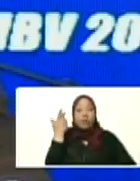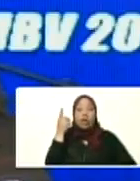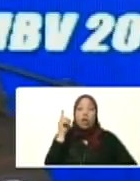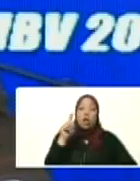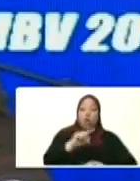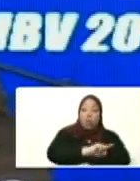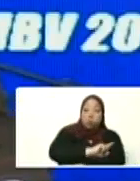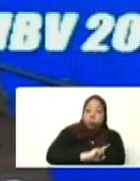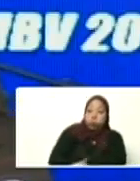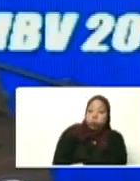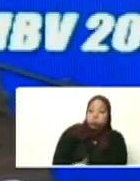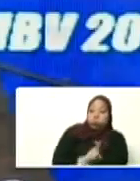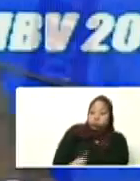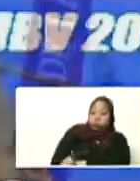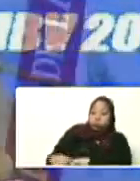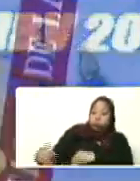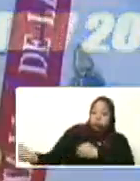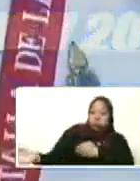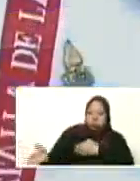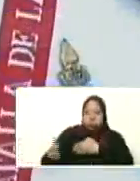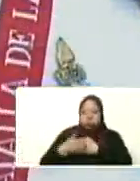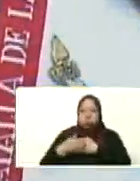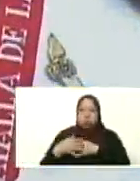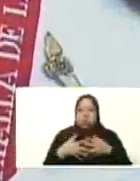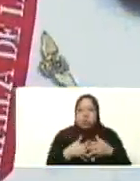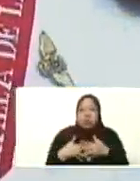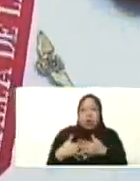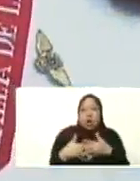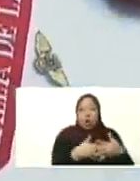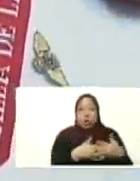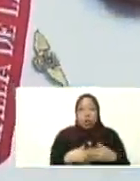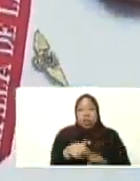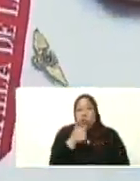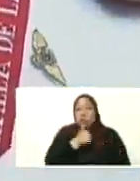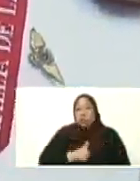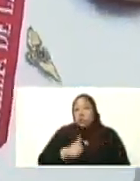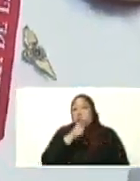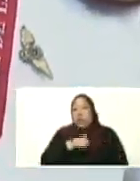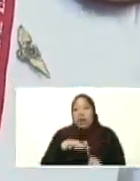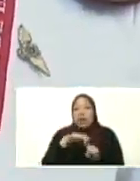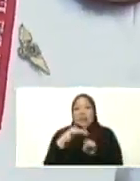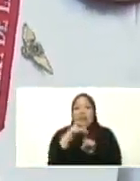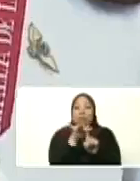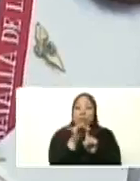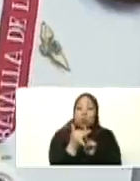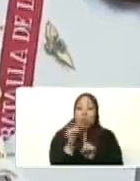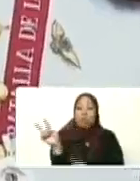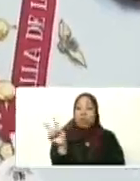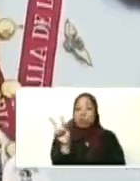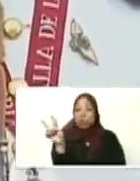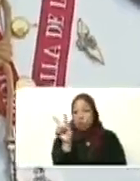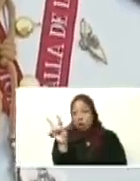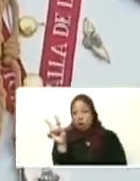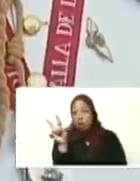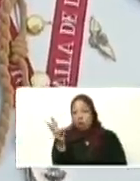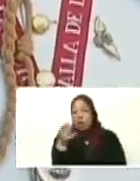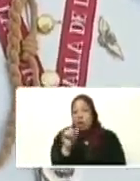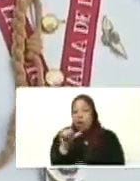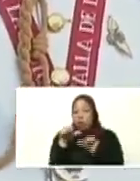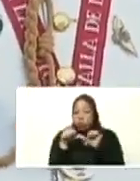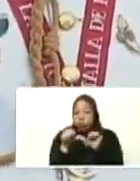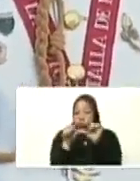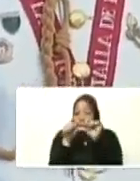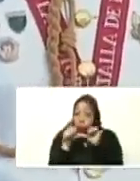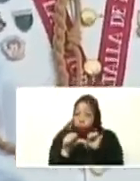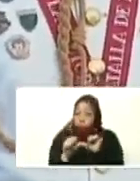sanciones y del bloqueo criminal que ha sufrido en los últimos años, ha mantenido su firme